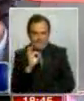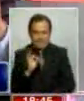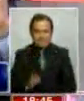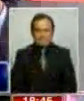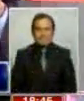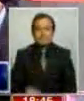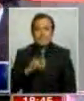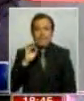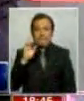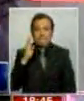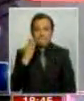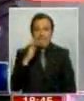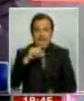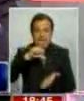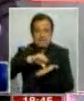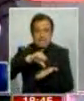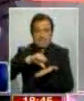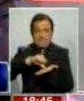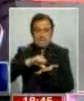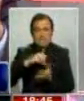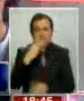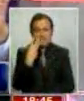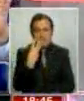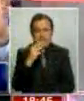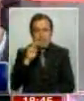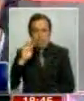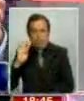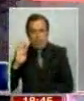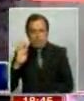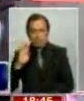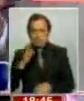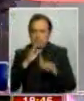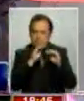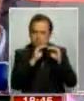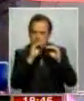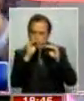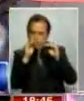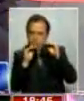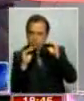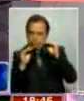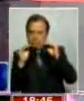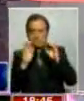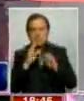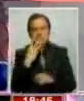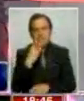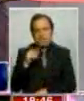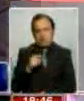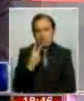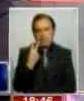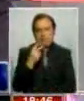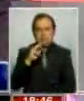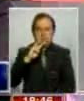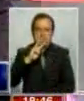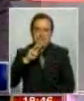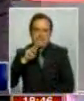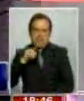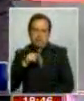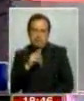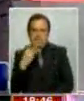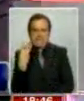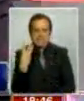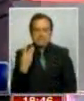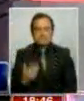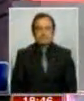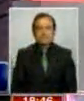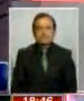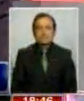El Banco Central, te repito, de entre 3 y 4, consejo a la baja. Eso hace 3,2, 3,3,